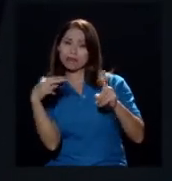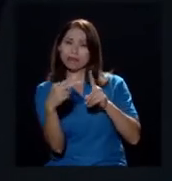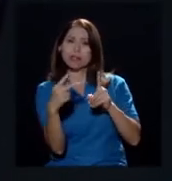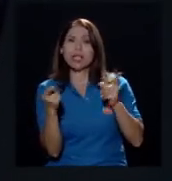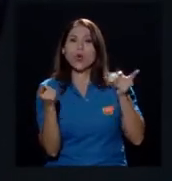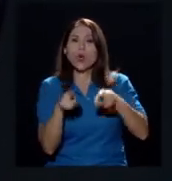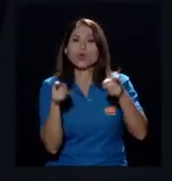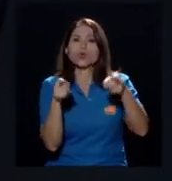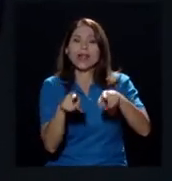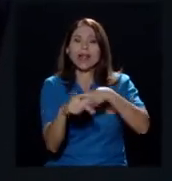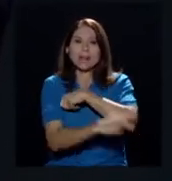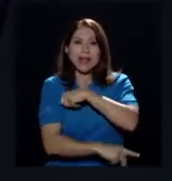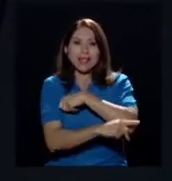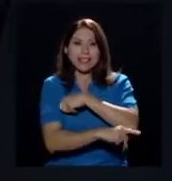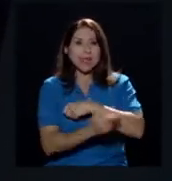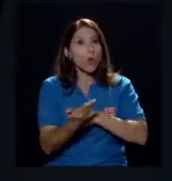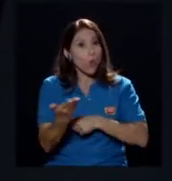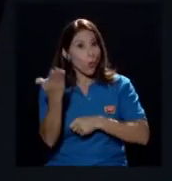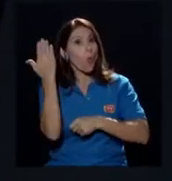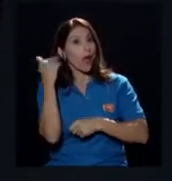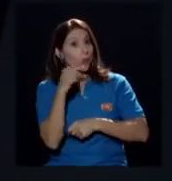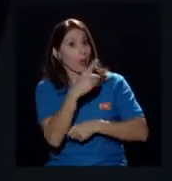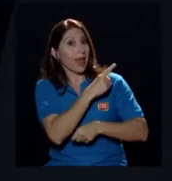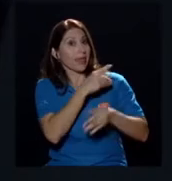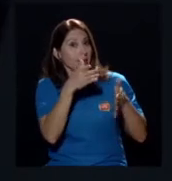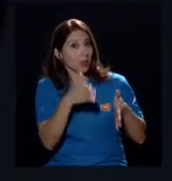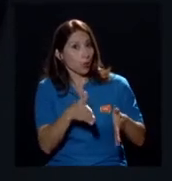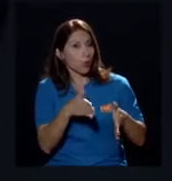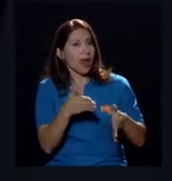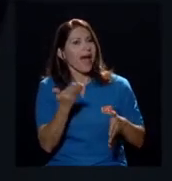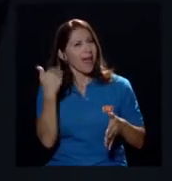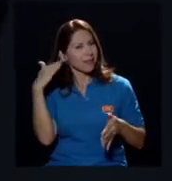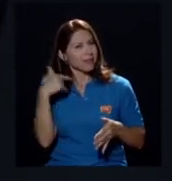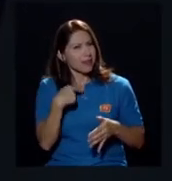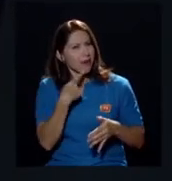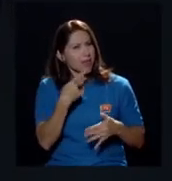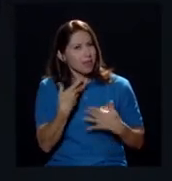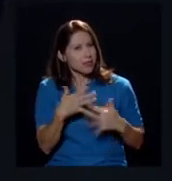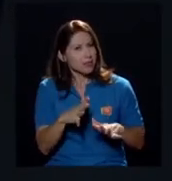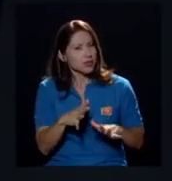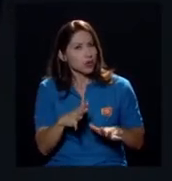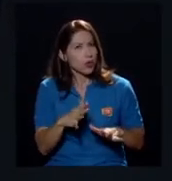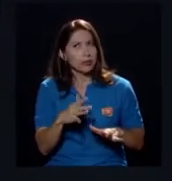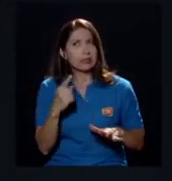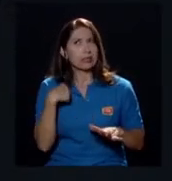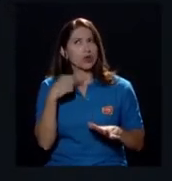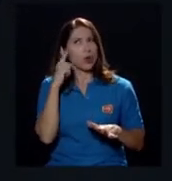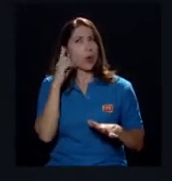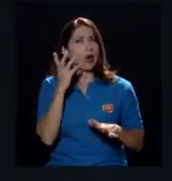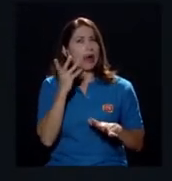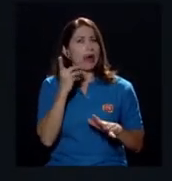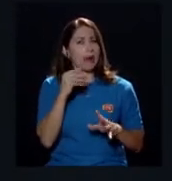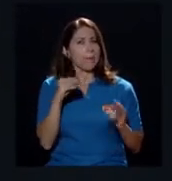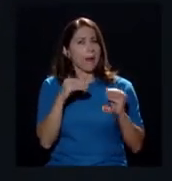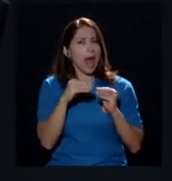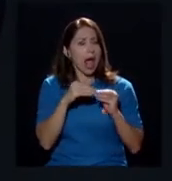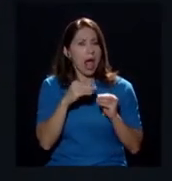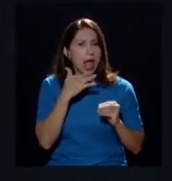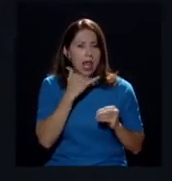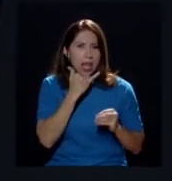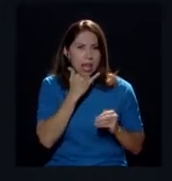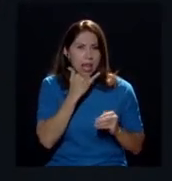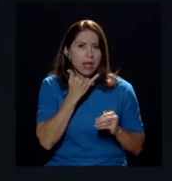y ya habíamos dicho alguna vez que si no entiendo si si no sé que la cuenta mal usted fue quien estuvo más